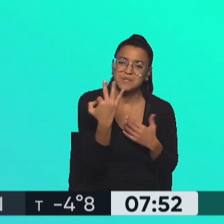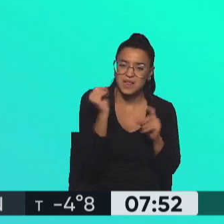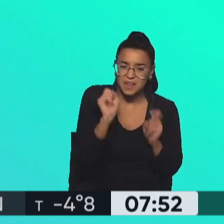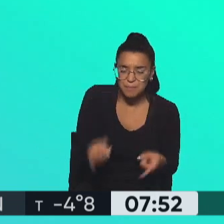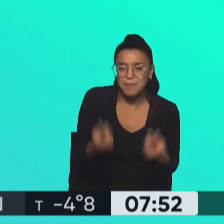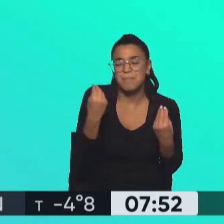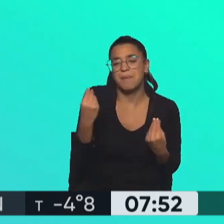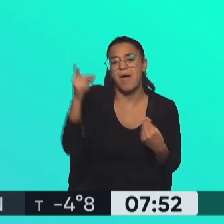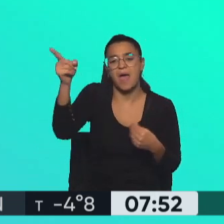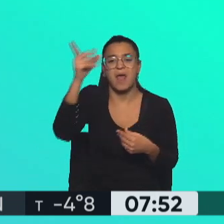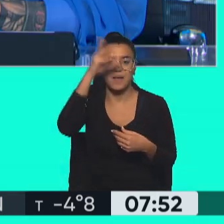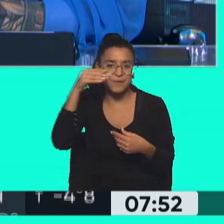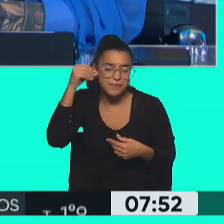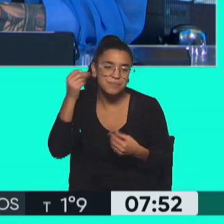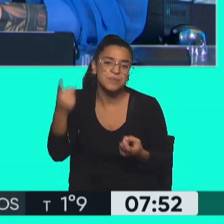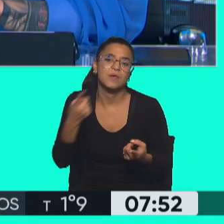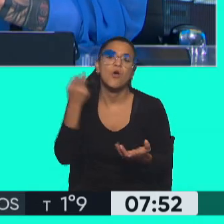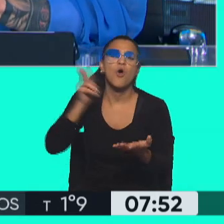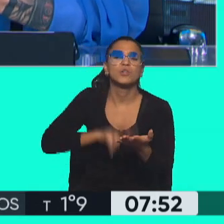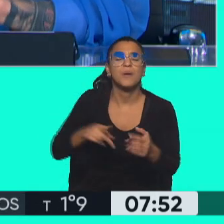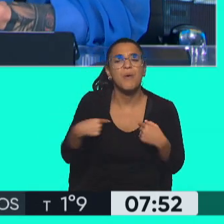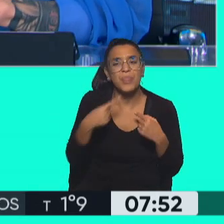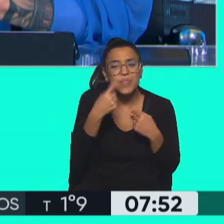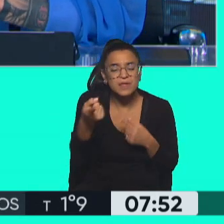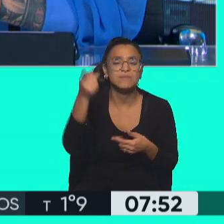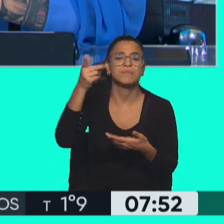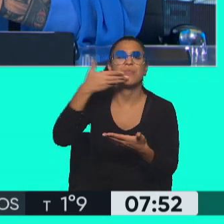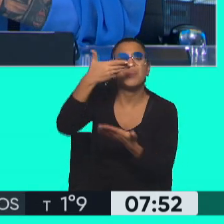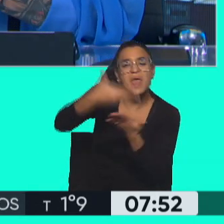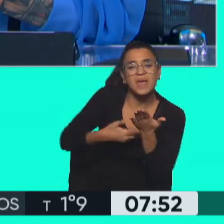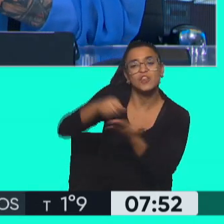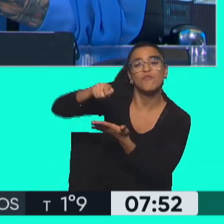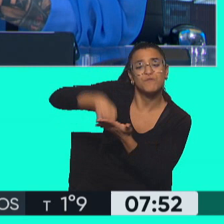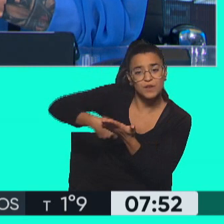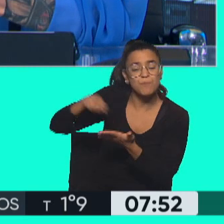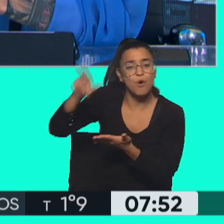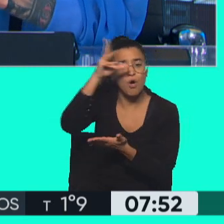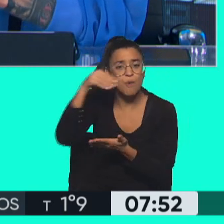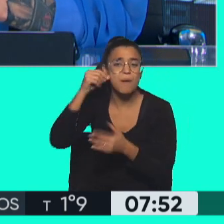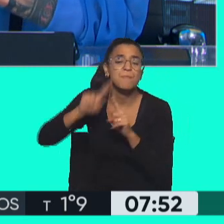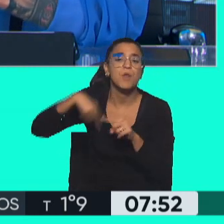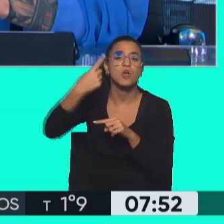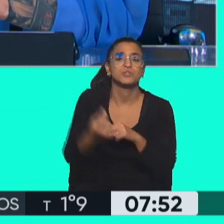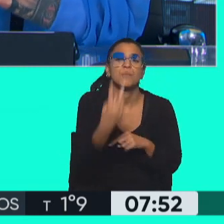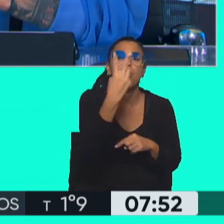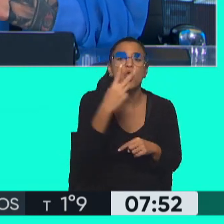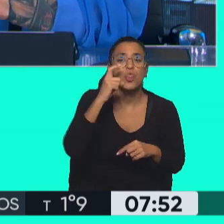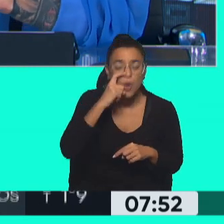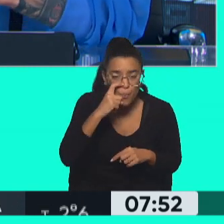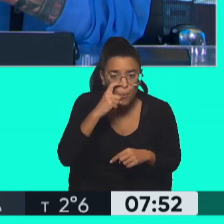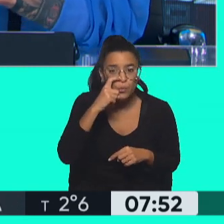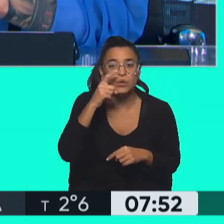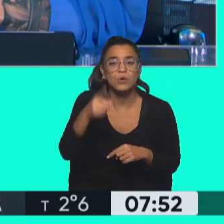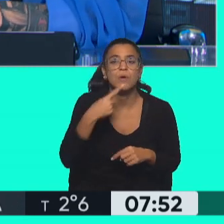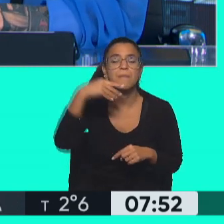cristina fernández de kirchner remarcar además que firmó el decreto la vicepresidenta para que el próximo 2 de junio esté